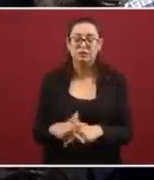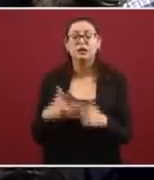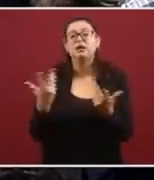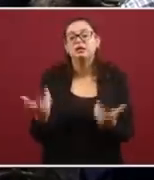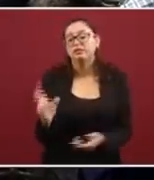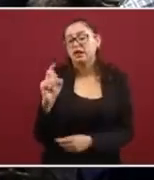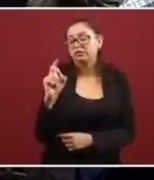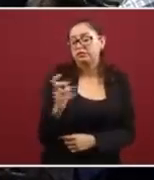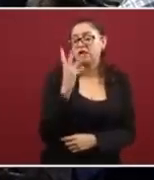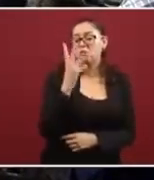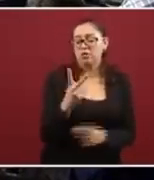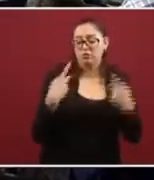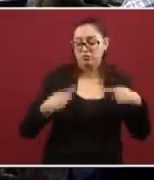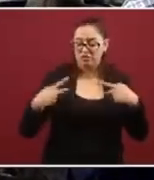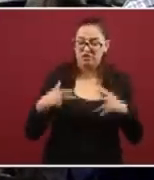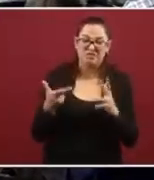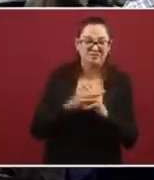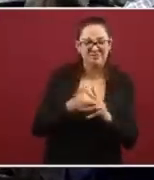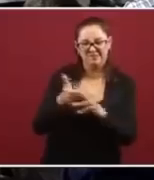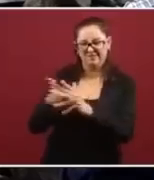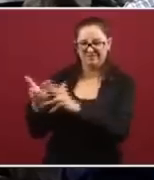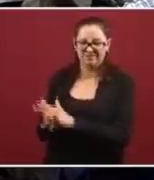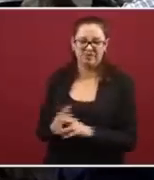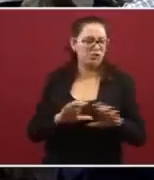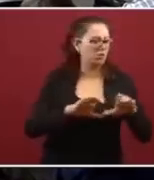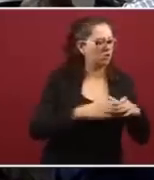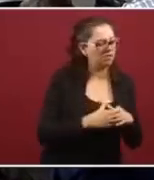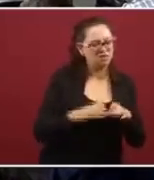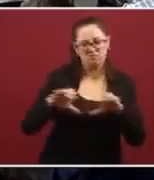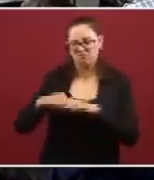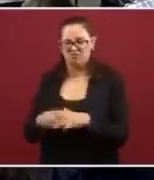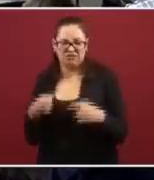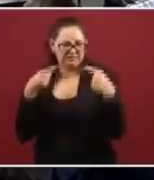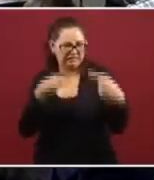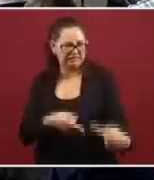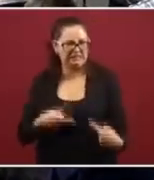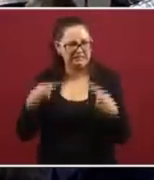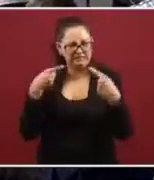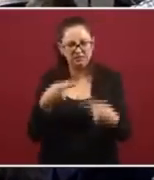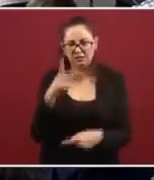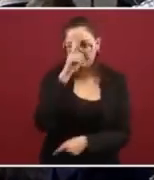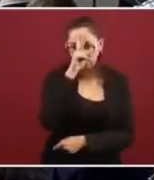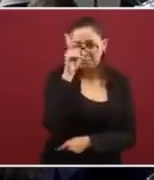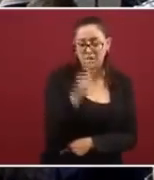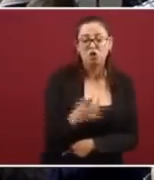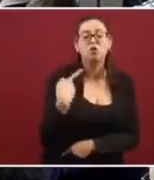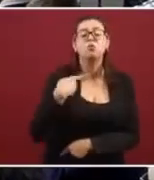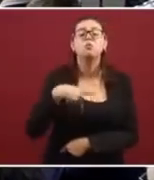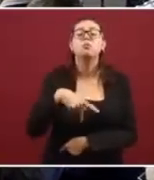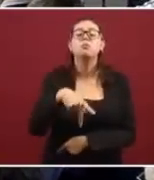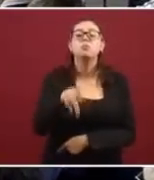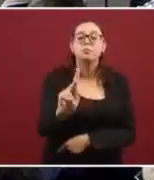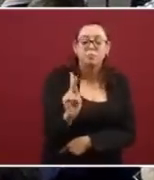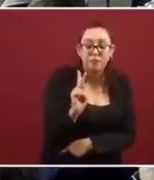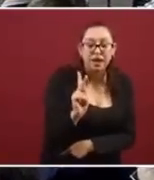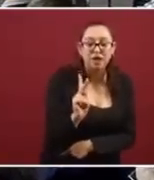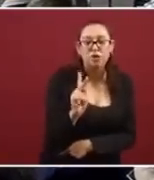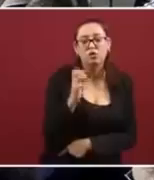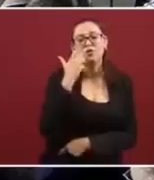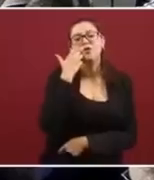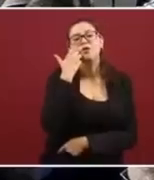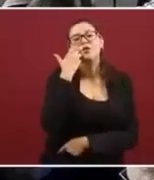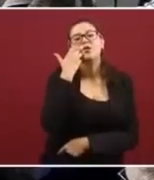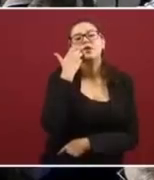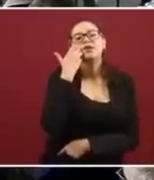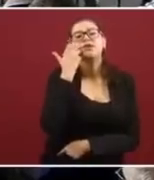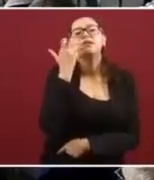una atención muy fuerte entre las comunidades pero la voluntad política expresa de las